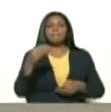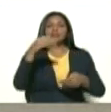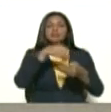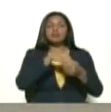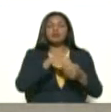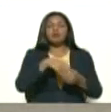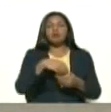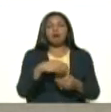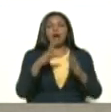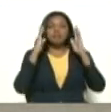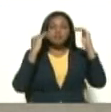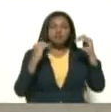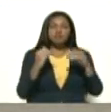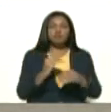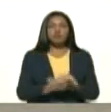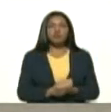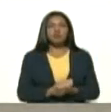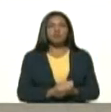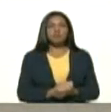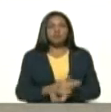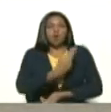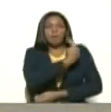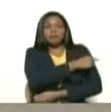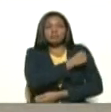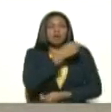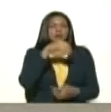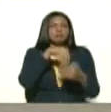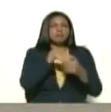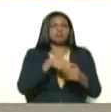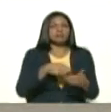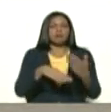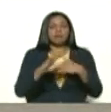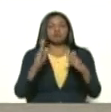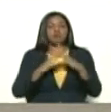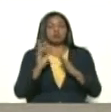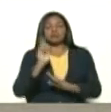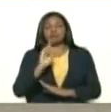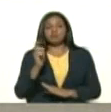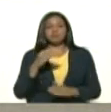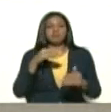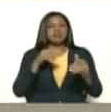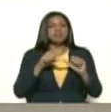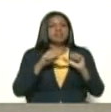los atendemos con hospitalización. No lo manda para su casa.